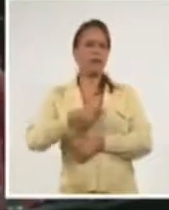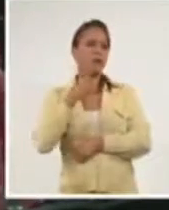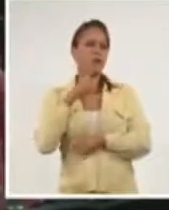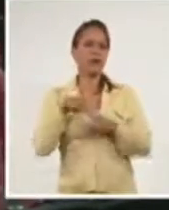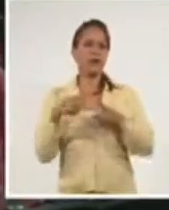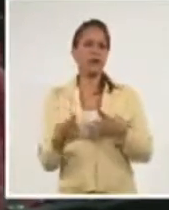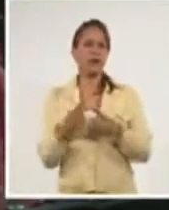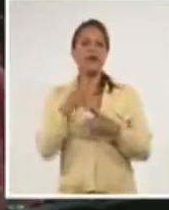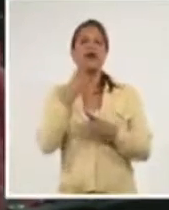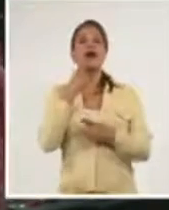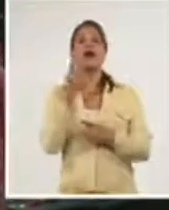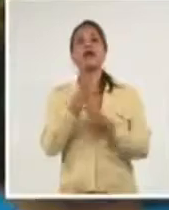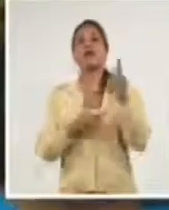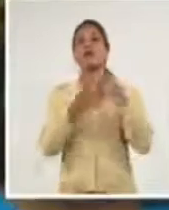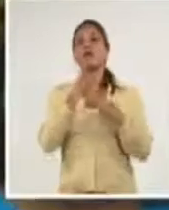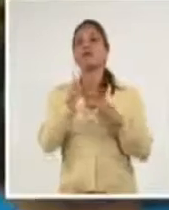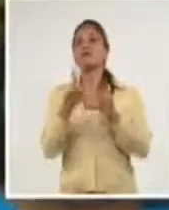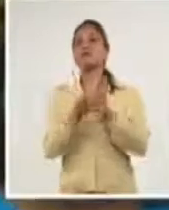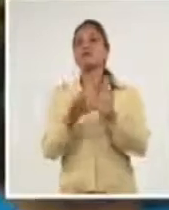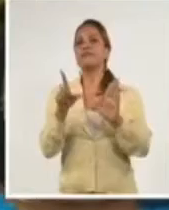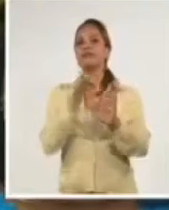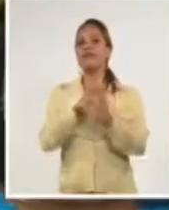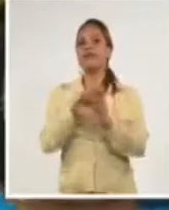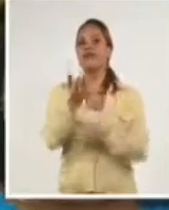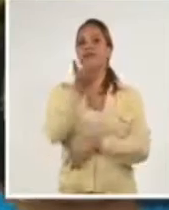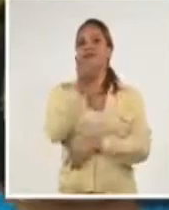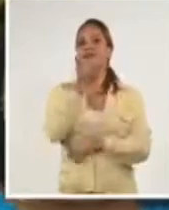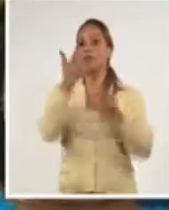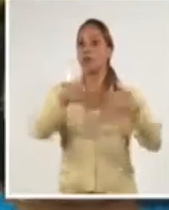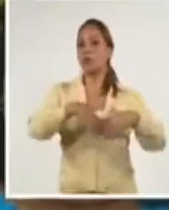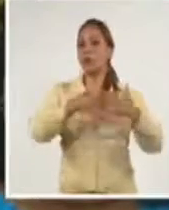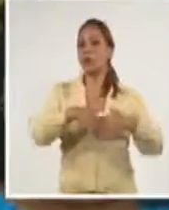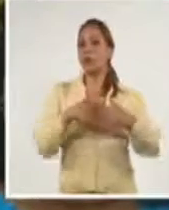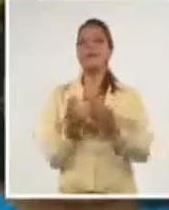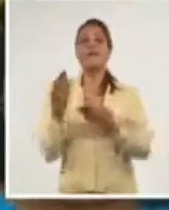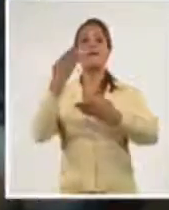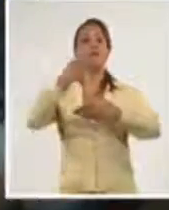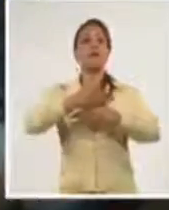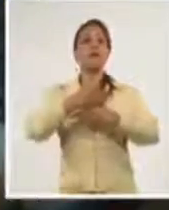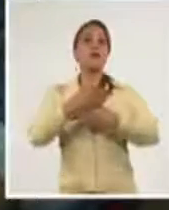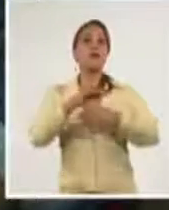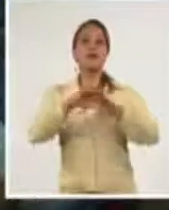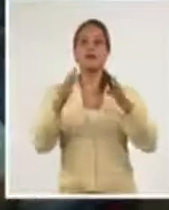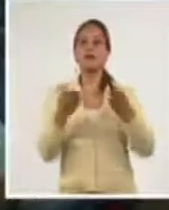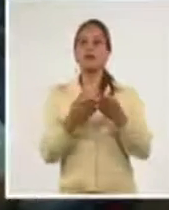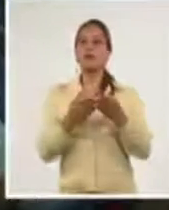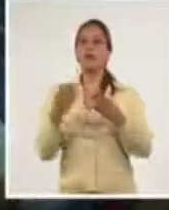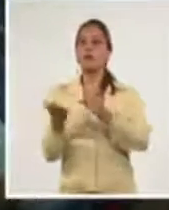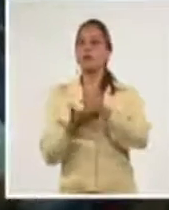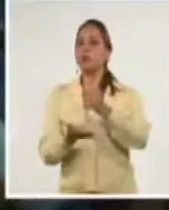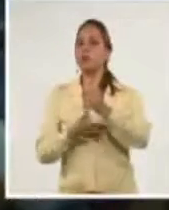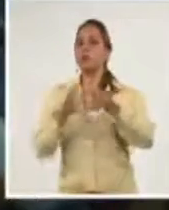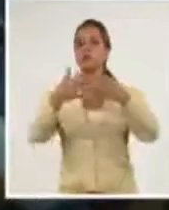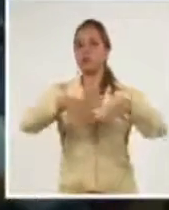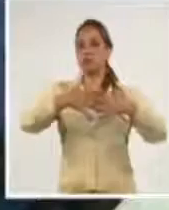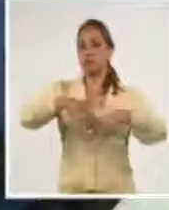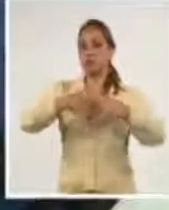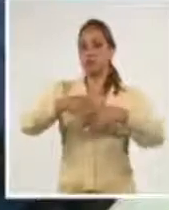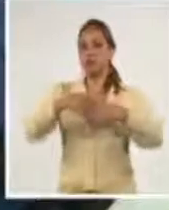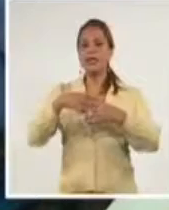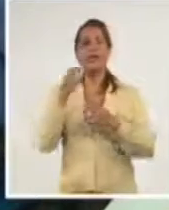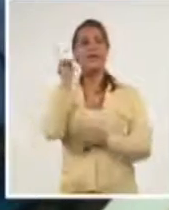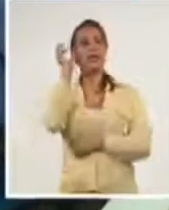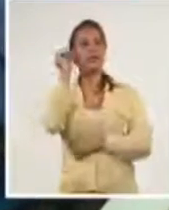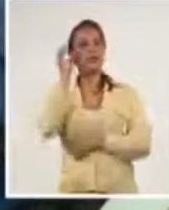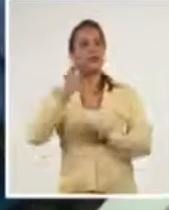que atentan contra la producción, la influencia del bloqueo y las capacidades productivas a partir de las potencialidades, la innovación y